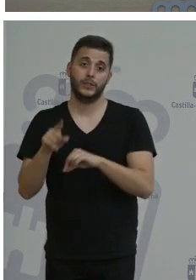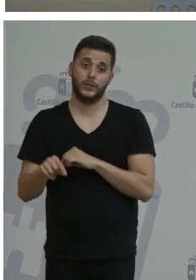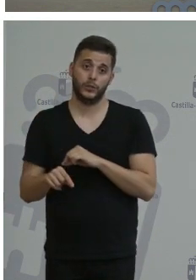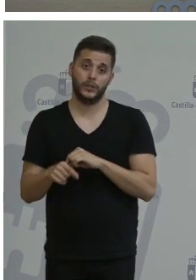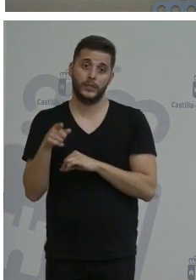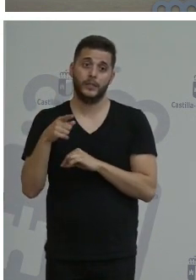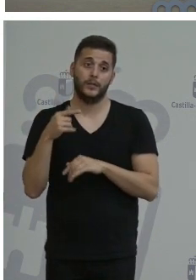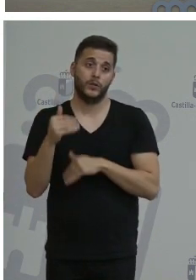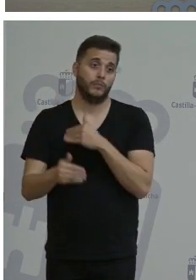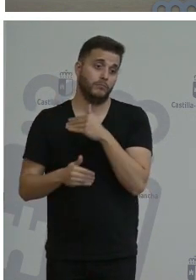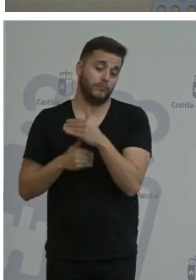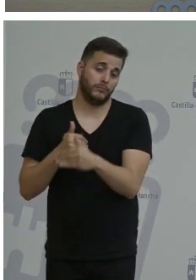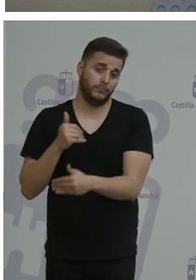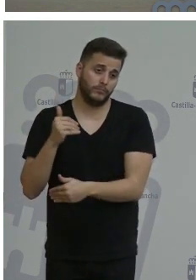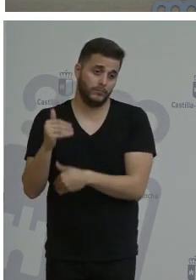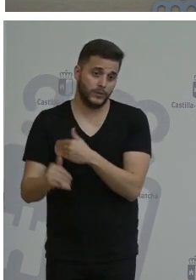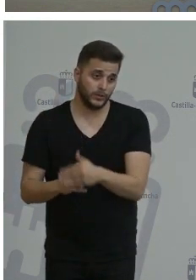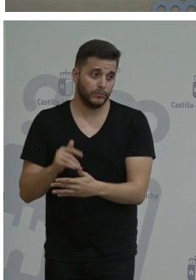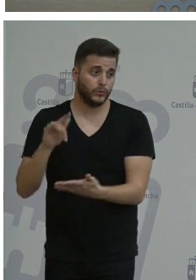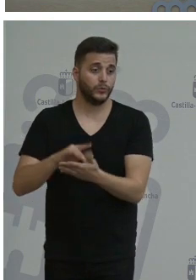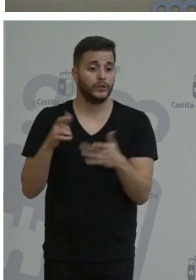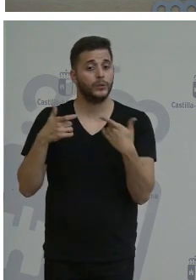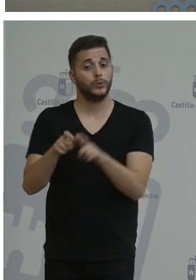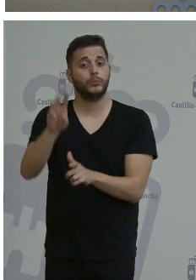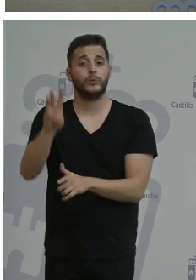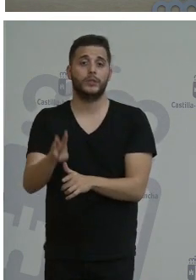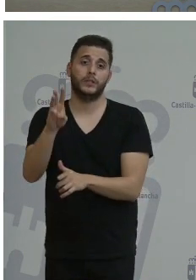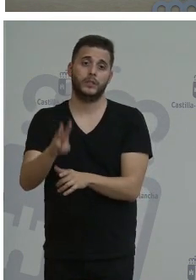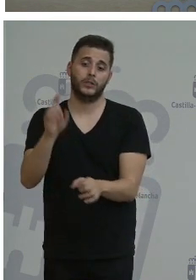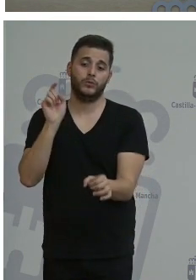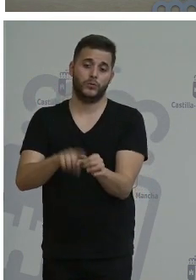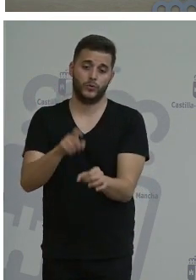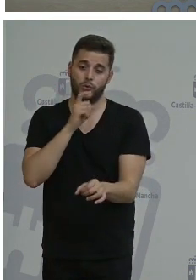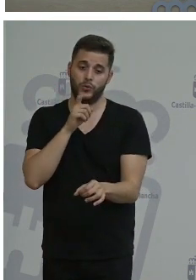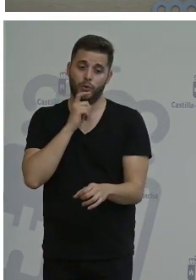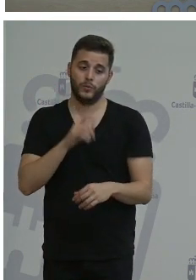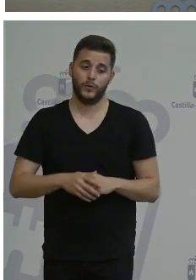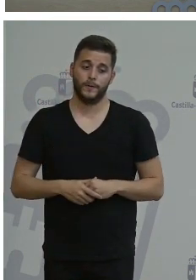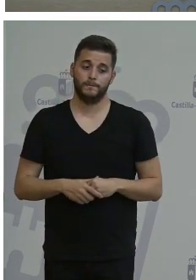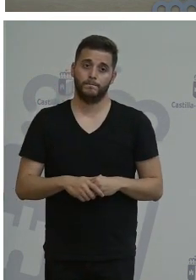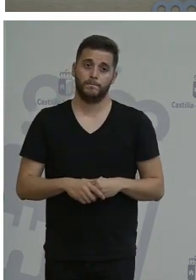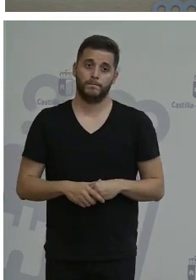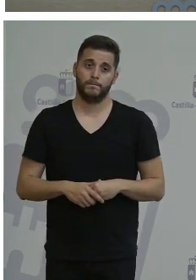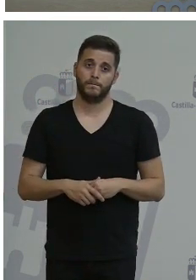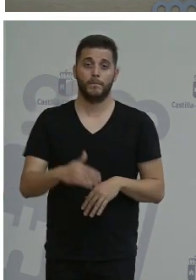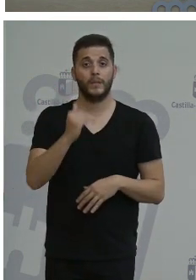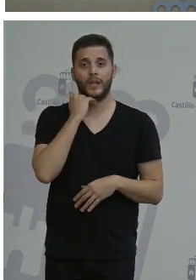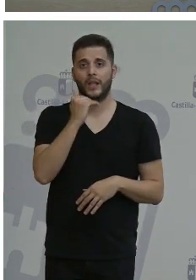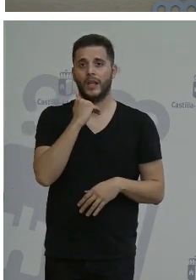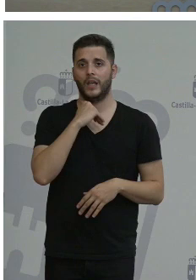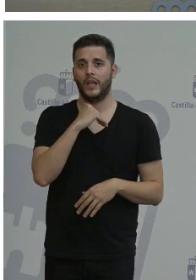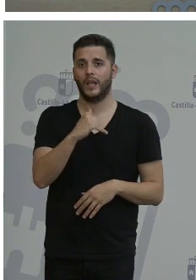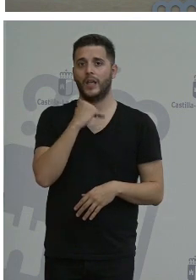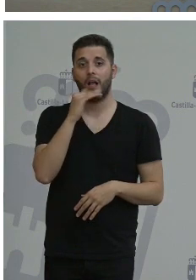procedimientos, ¿no? Y cómo incorporamos al tercer sector en todos esos procesos. Y algo que ya ha